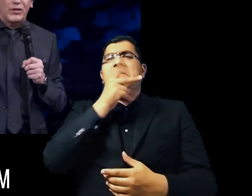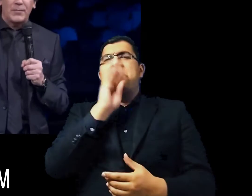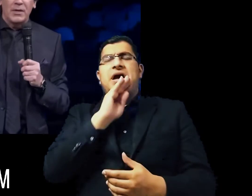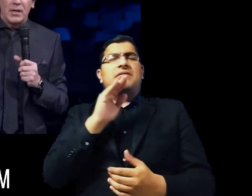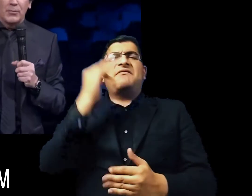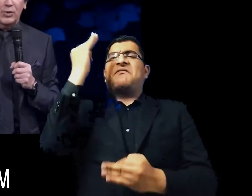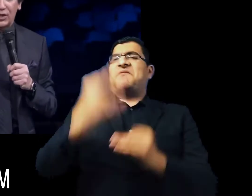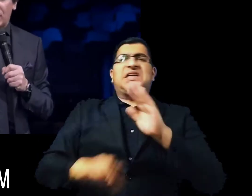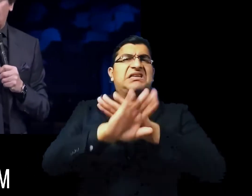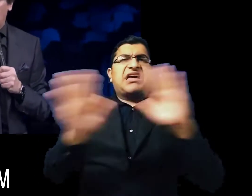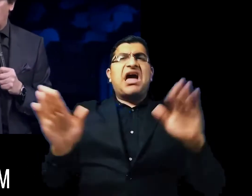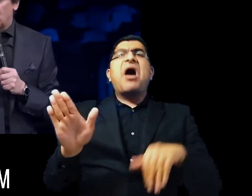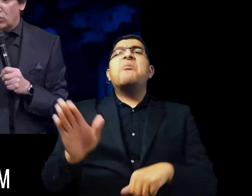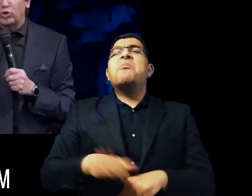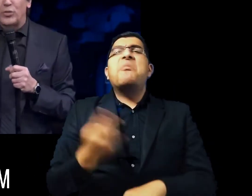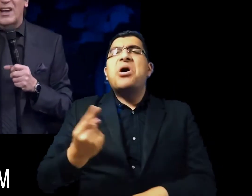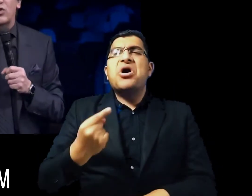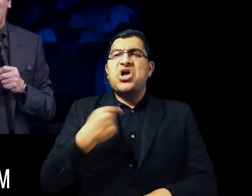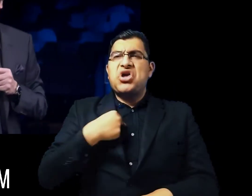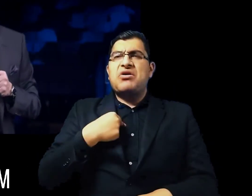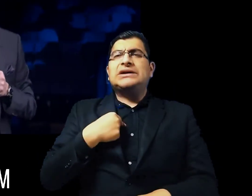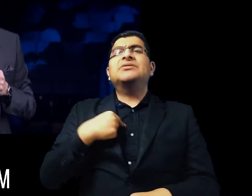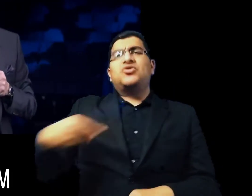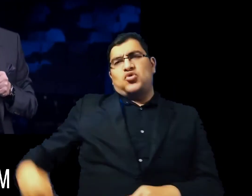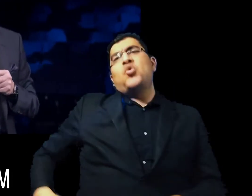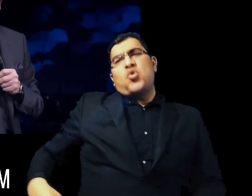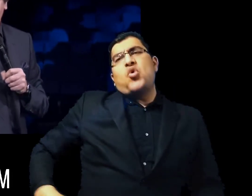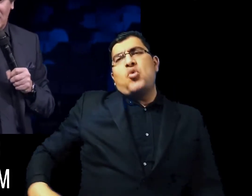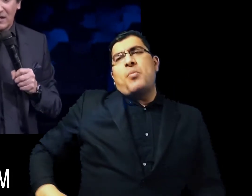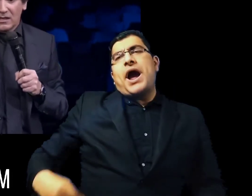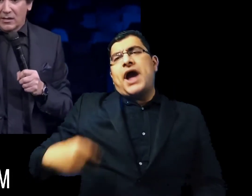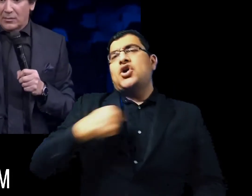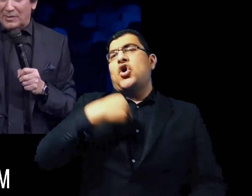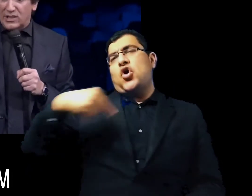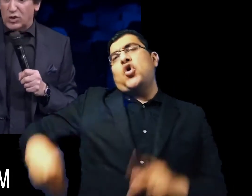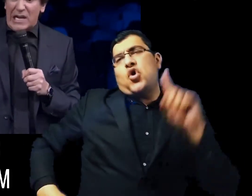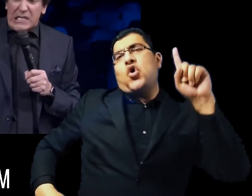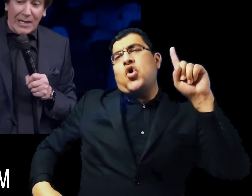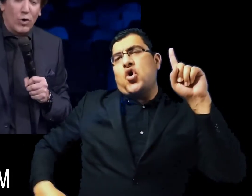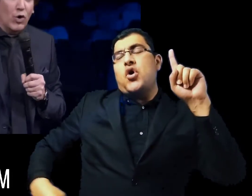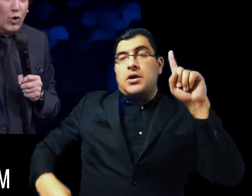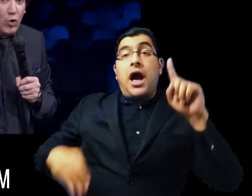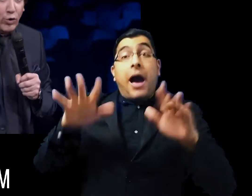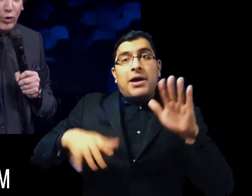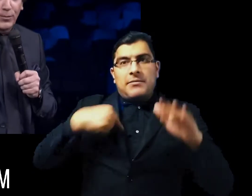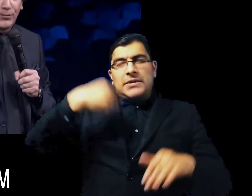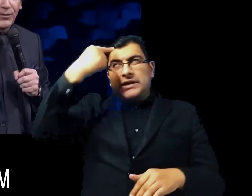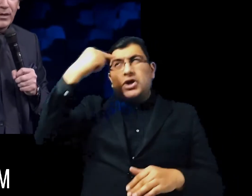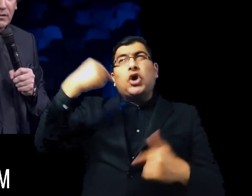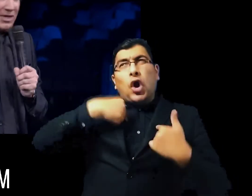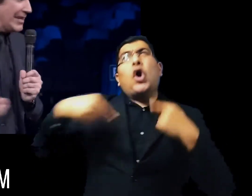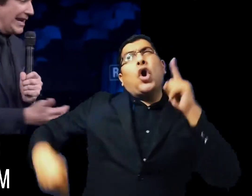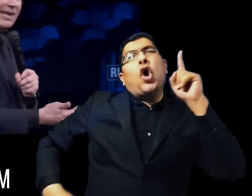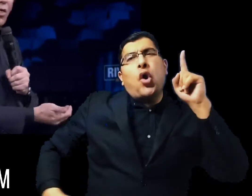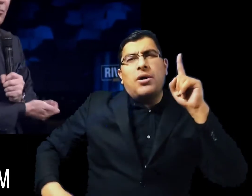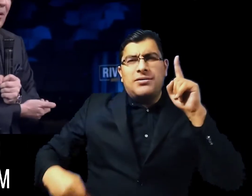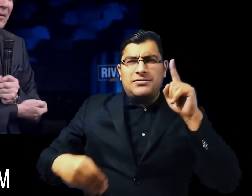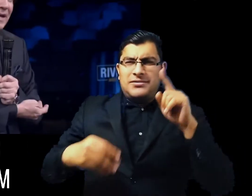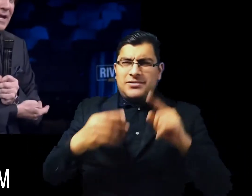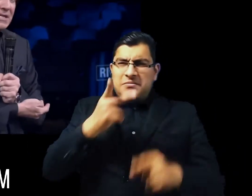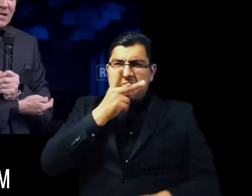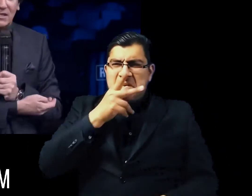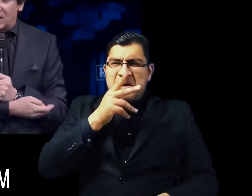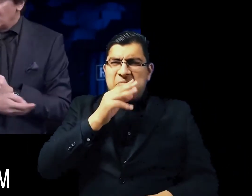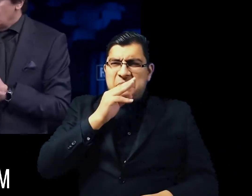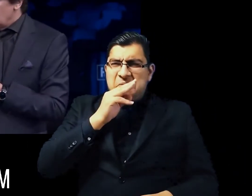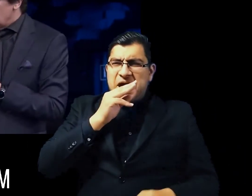llegó a su fin porque yo tuve algo que ver ahí. Inevitablemente personalizamos lo que ocurrió. ¿Se habría quedado papá